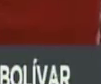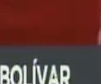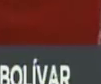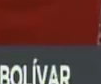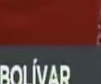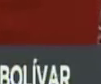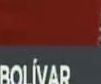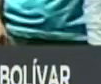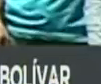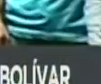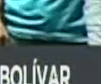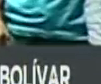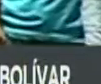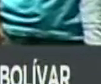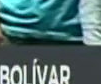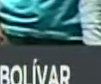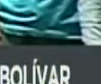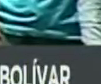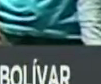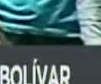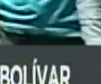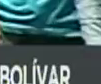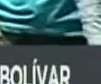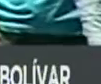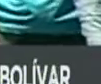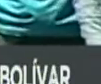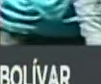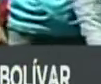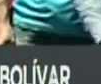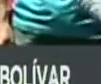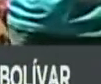Gracias, pueblo de Bolívar. Hoy,